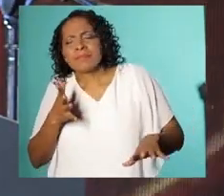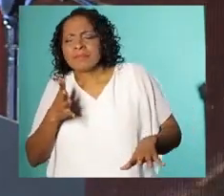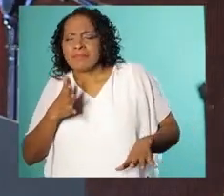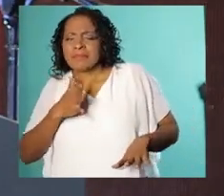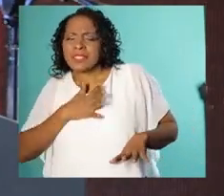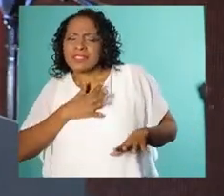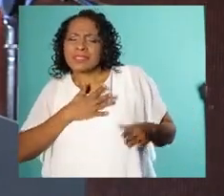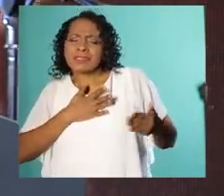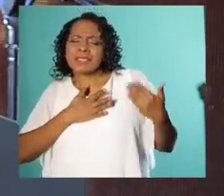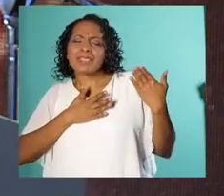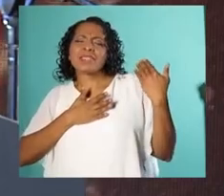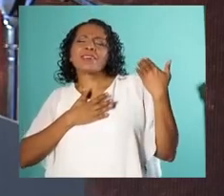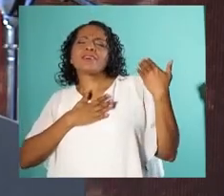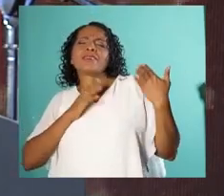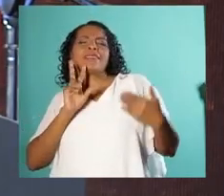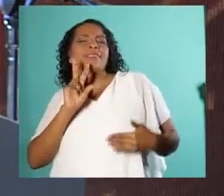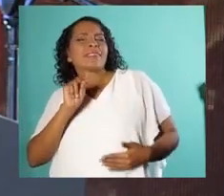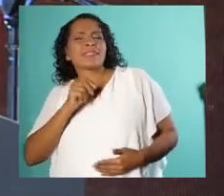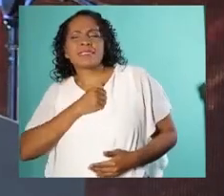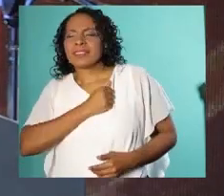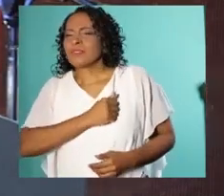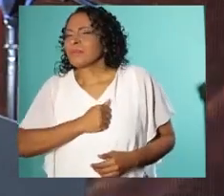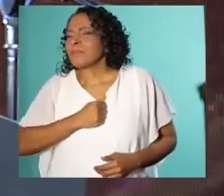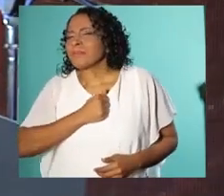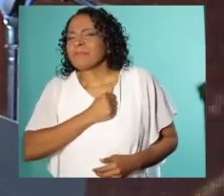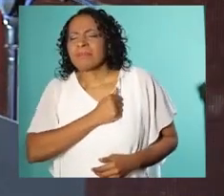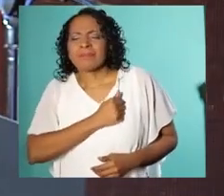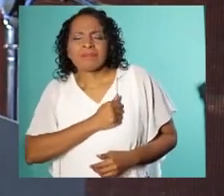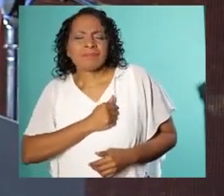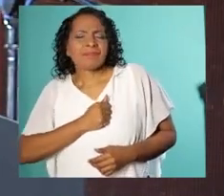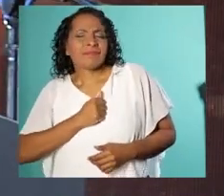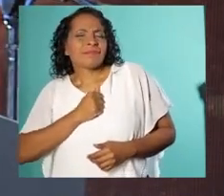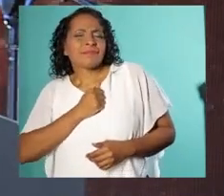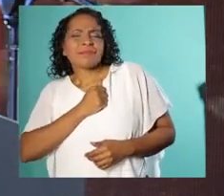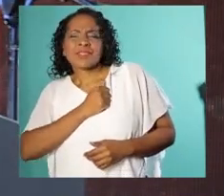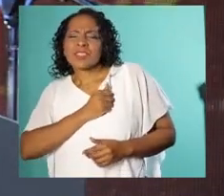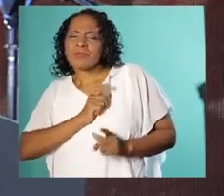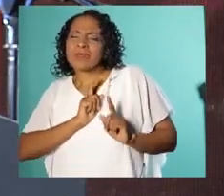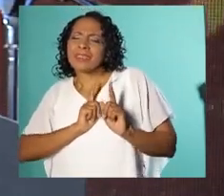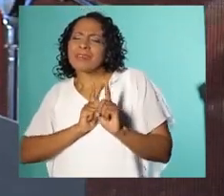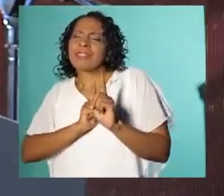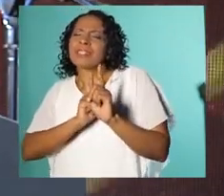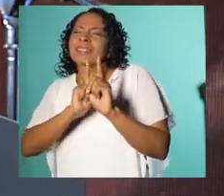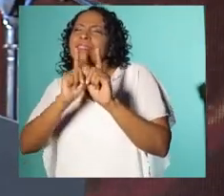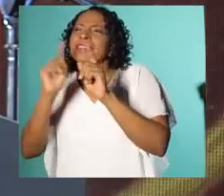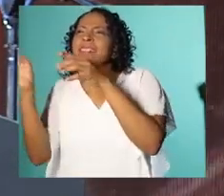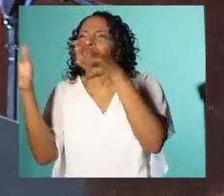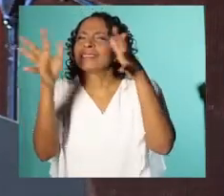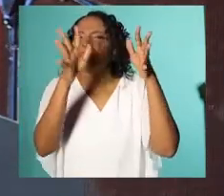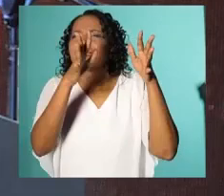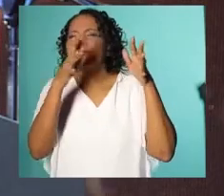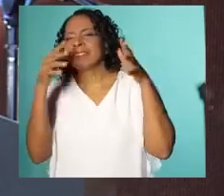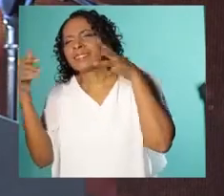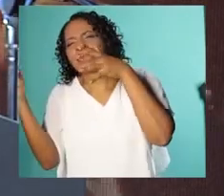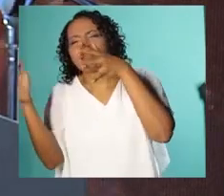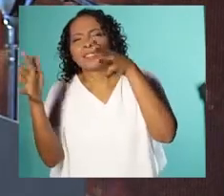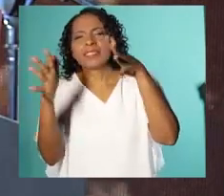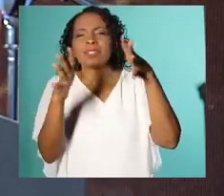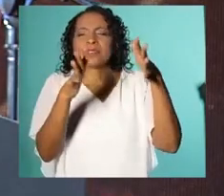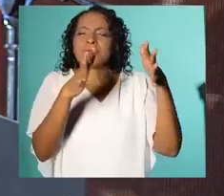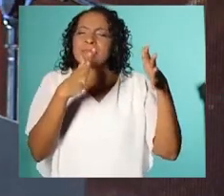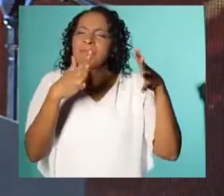1000 km/h, me deja atrás y no perdona. Es como perseguir al viento,